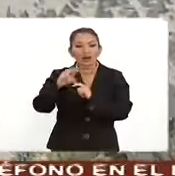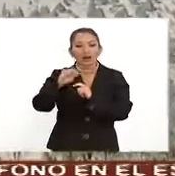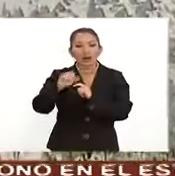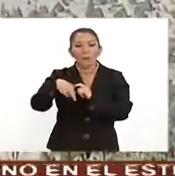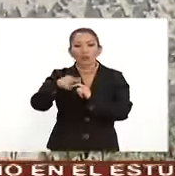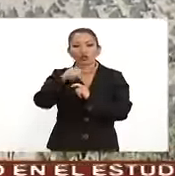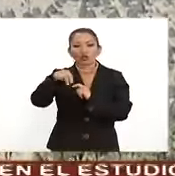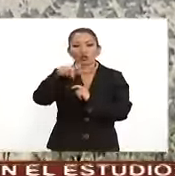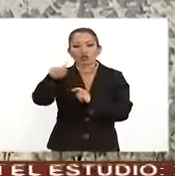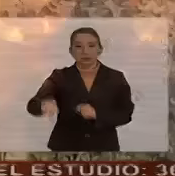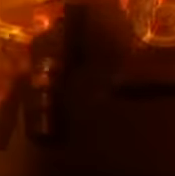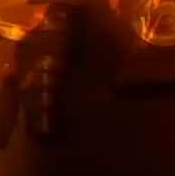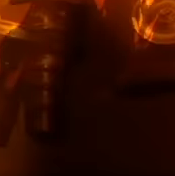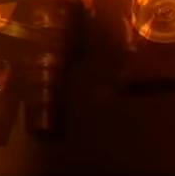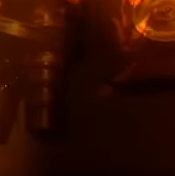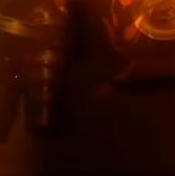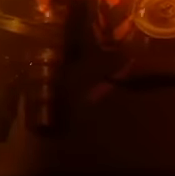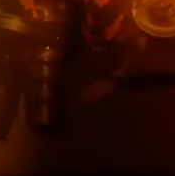Rodrigo Muñoz.